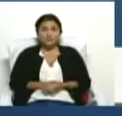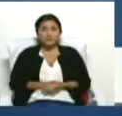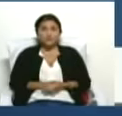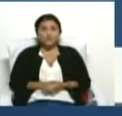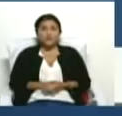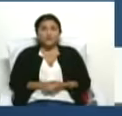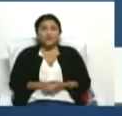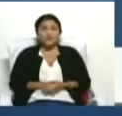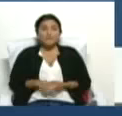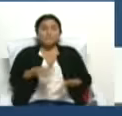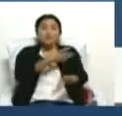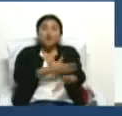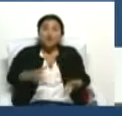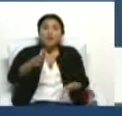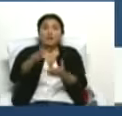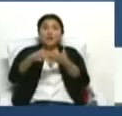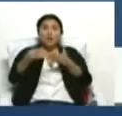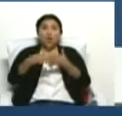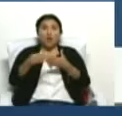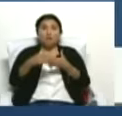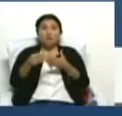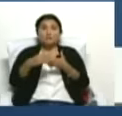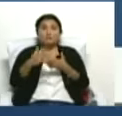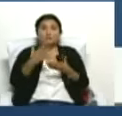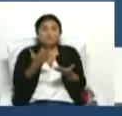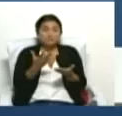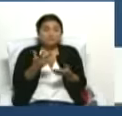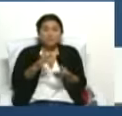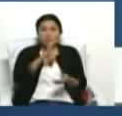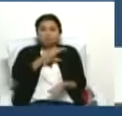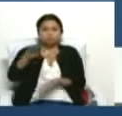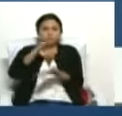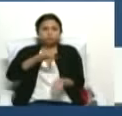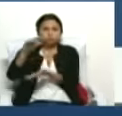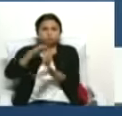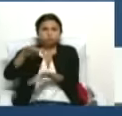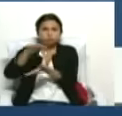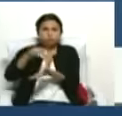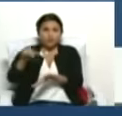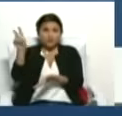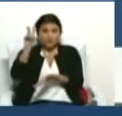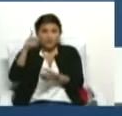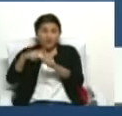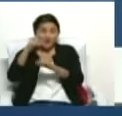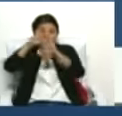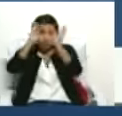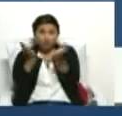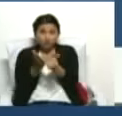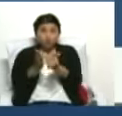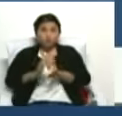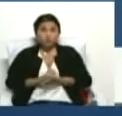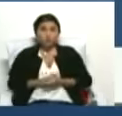de dólares dispuestos para ese financiamiento en Venezuela y en el mundo.